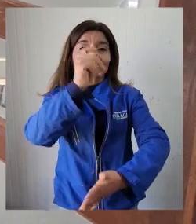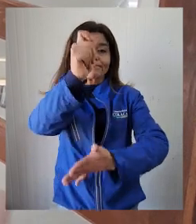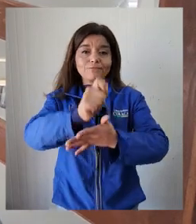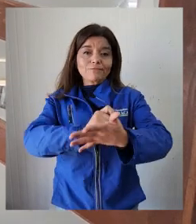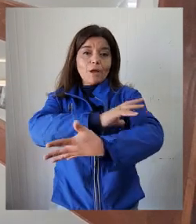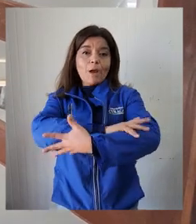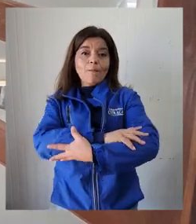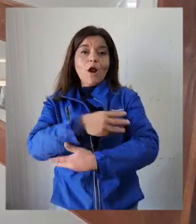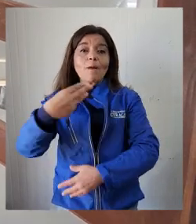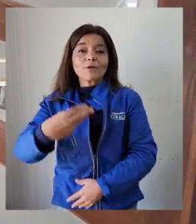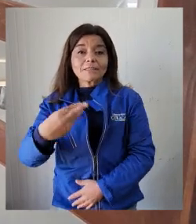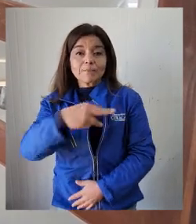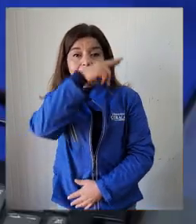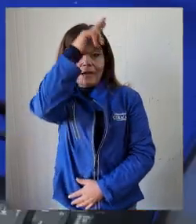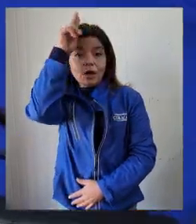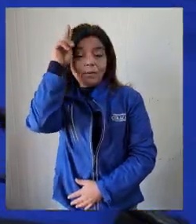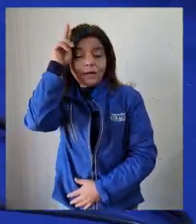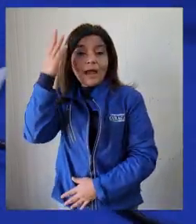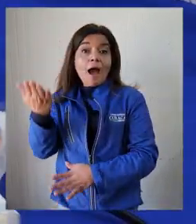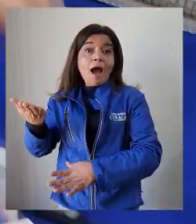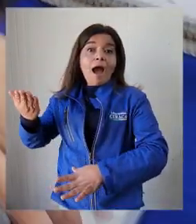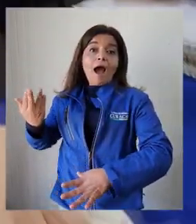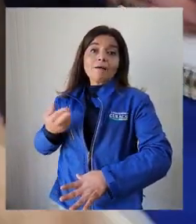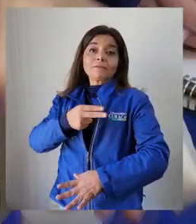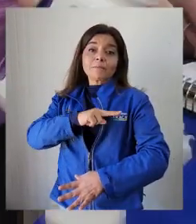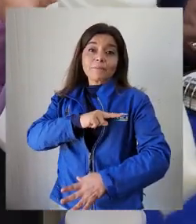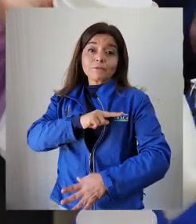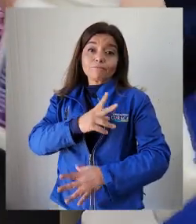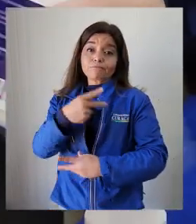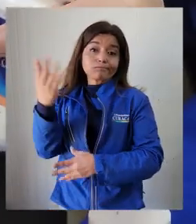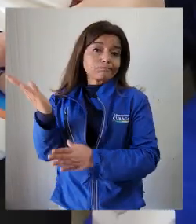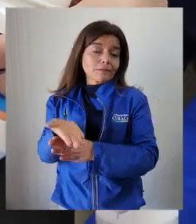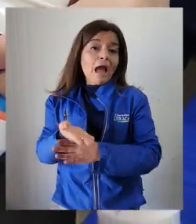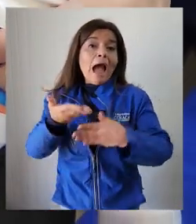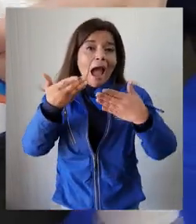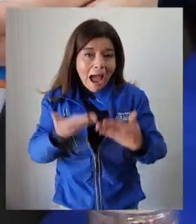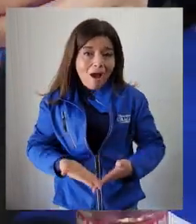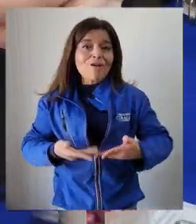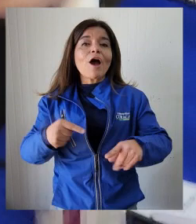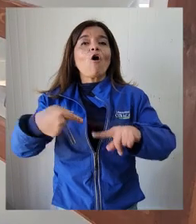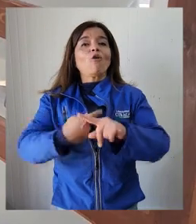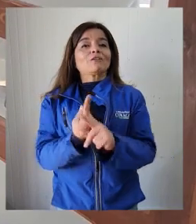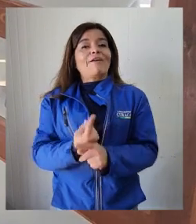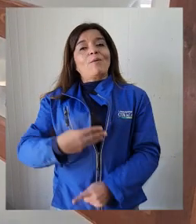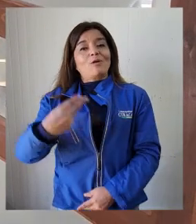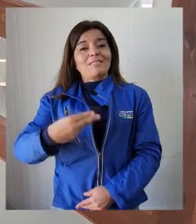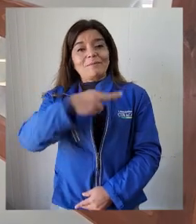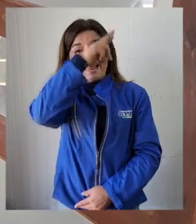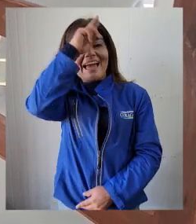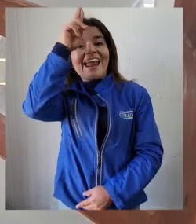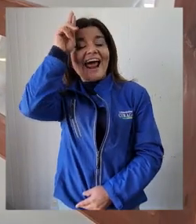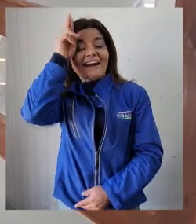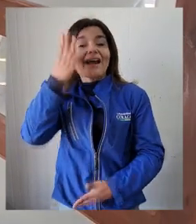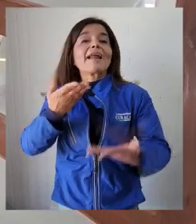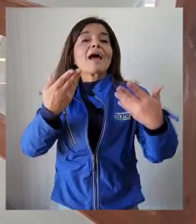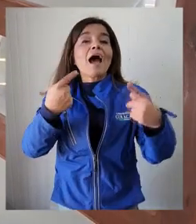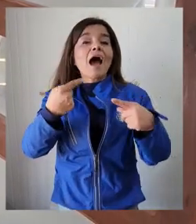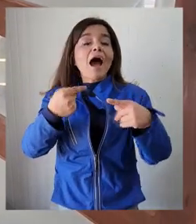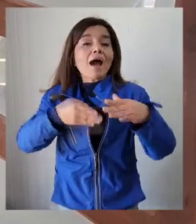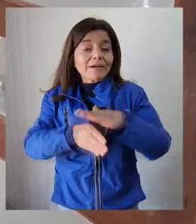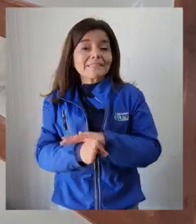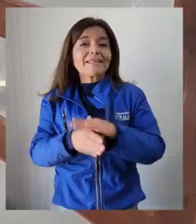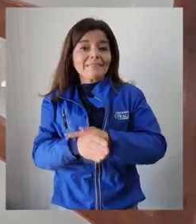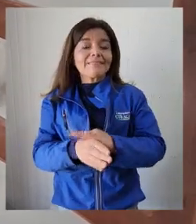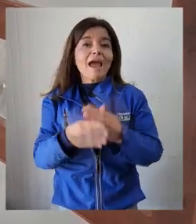finalmente no pudimos continuar con ese convenio, y ahora también tuvimos la buena disposición de la Municipalidad de La Reina para poder acceder